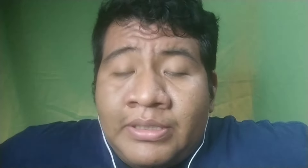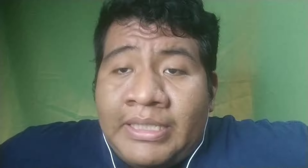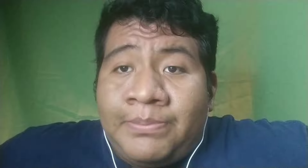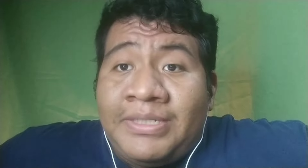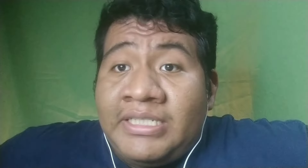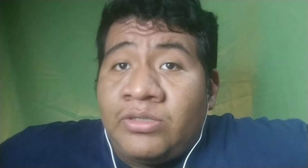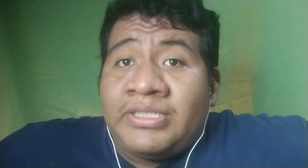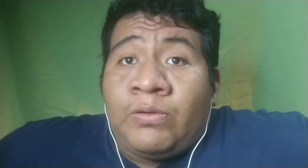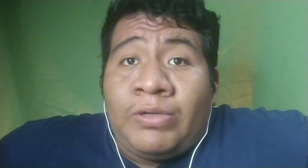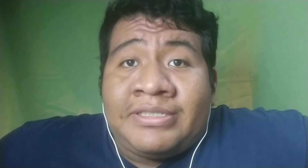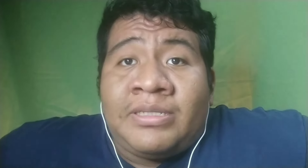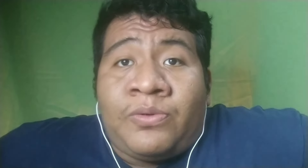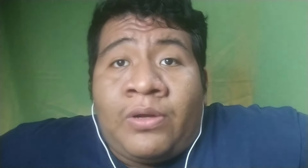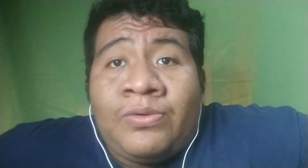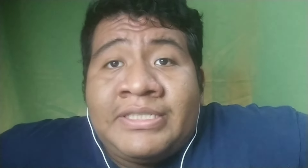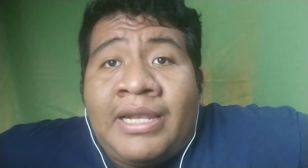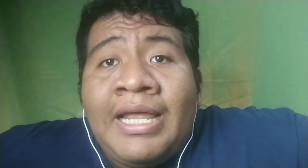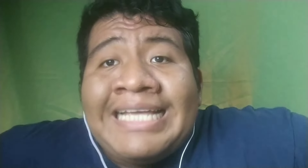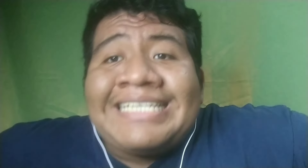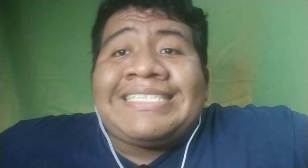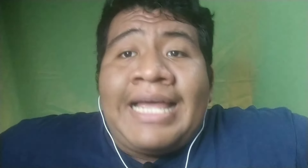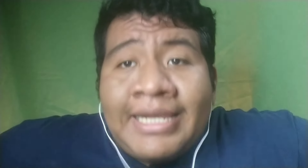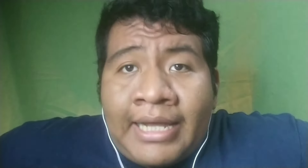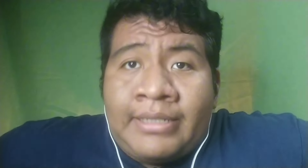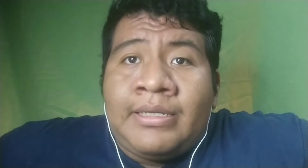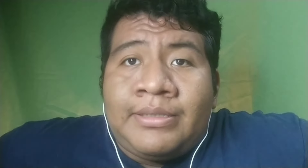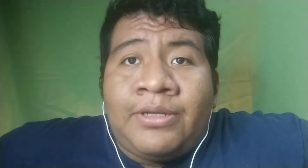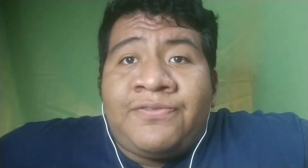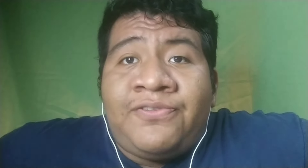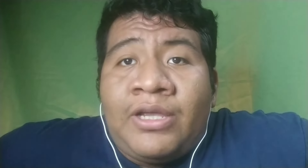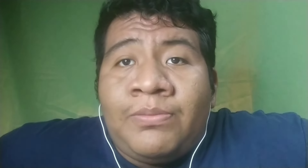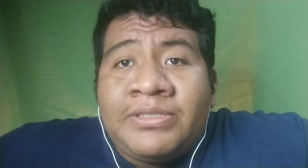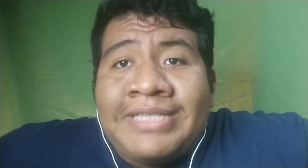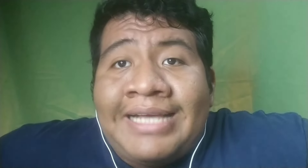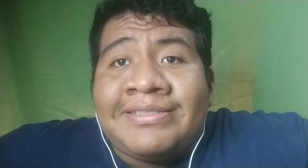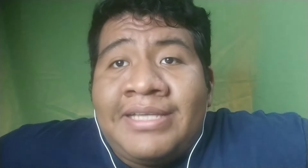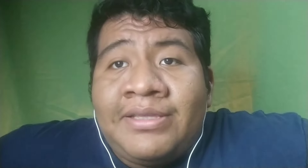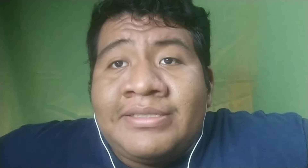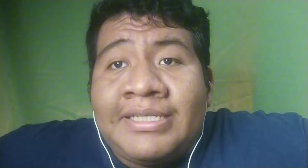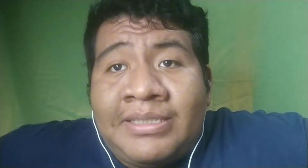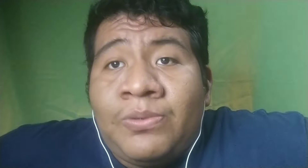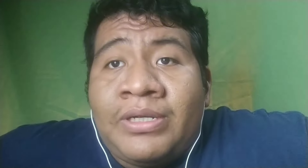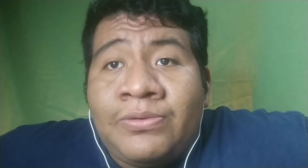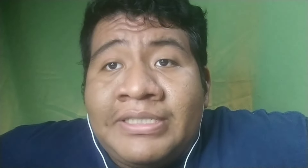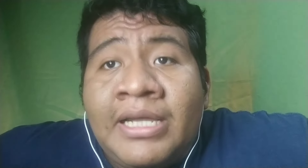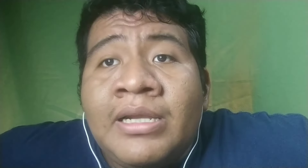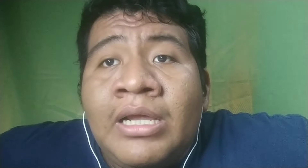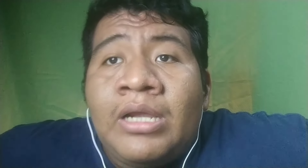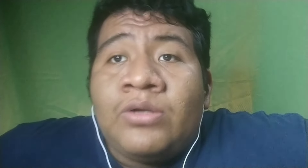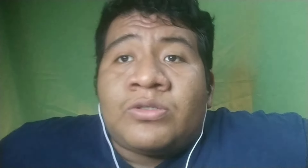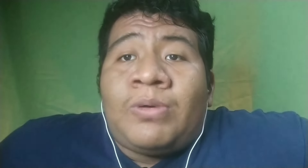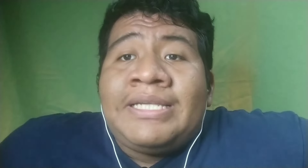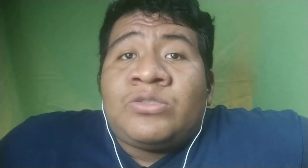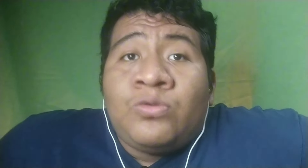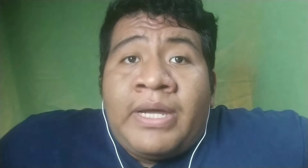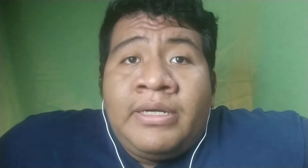elección de ministros y jueces del Poder Judicial salgan de los fideicomisos existentes de este Poder Judicial,